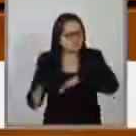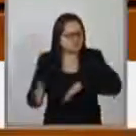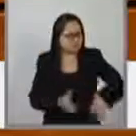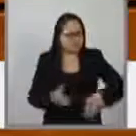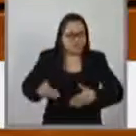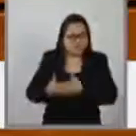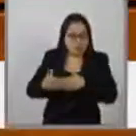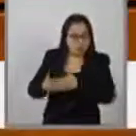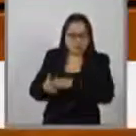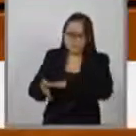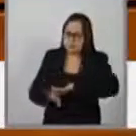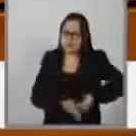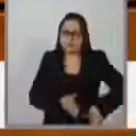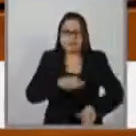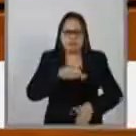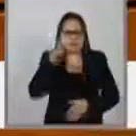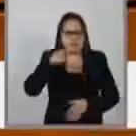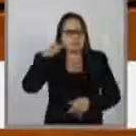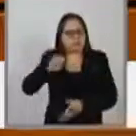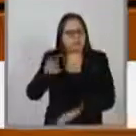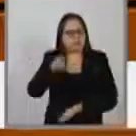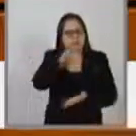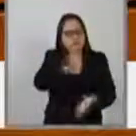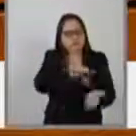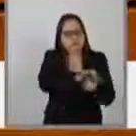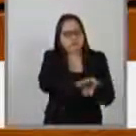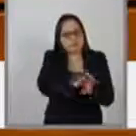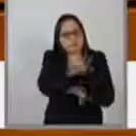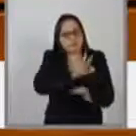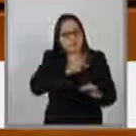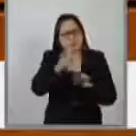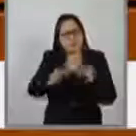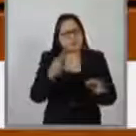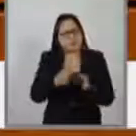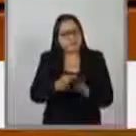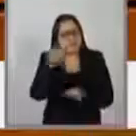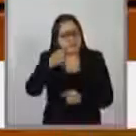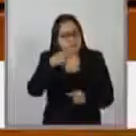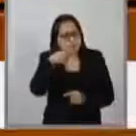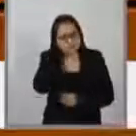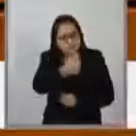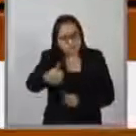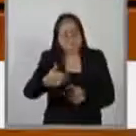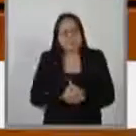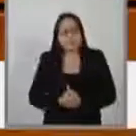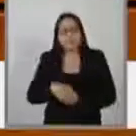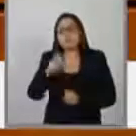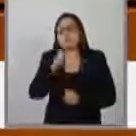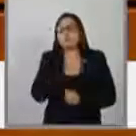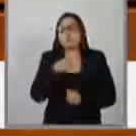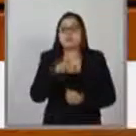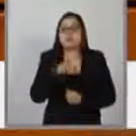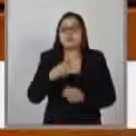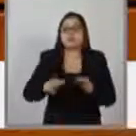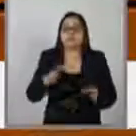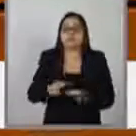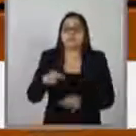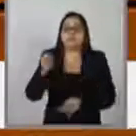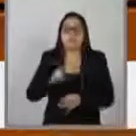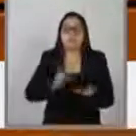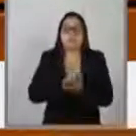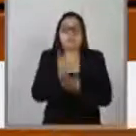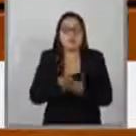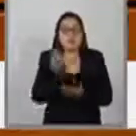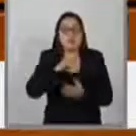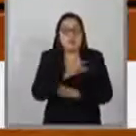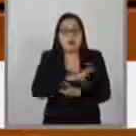burocrática para que los recursos puedan llegar de manera directa. Pero debemos garantizar que este programa, con un